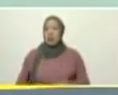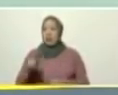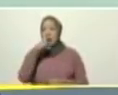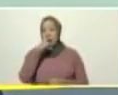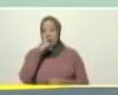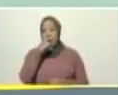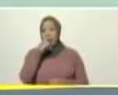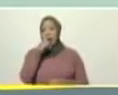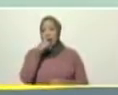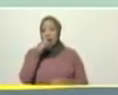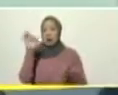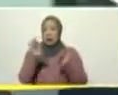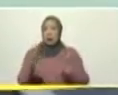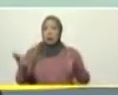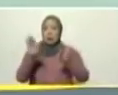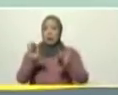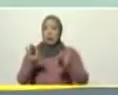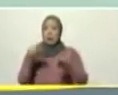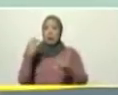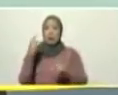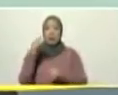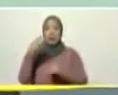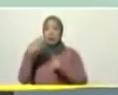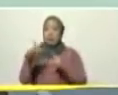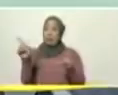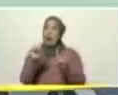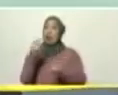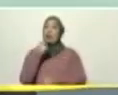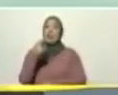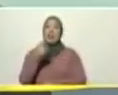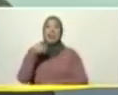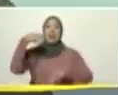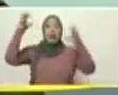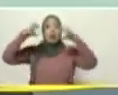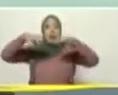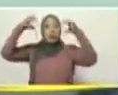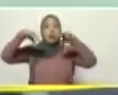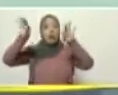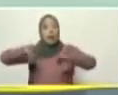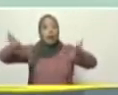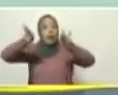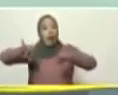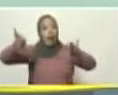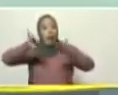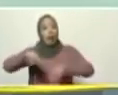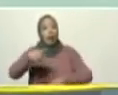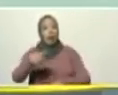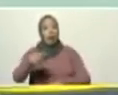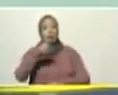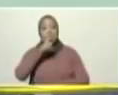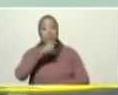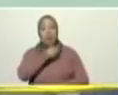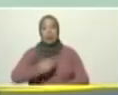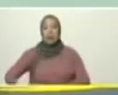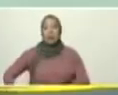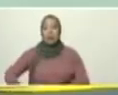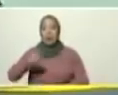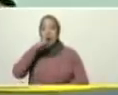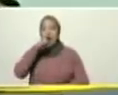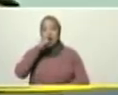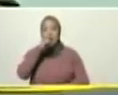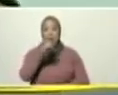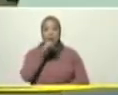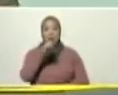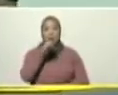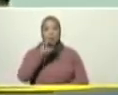usted, ya no nos cuentan el tiempo que hace en Caracas, en Madrid. Ya no sabemos absolutamente nada. Han desaparecido ustedes de las